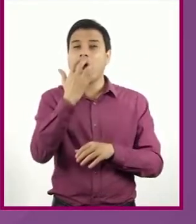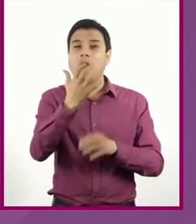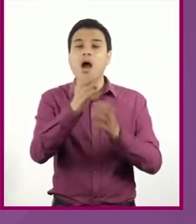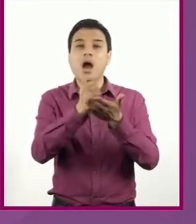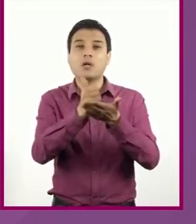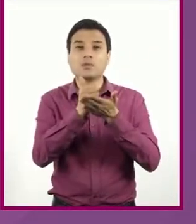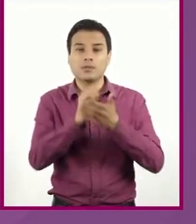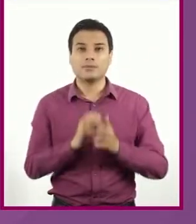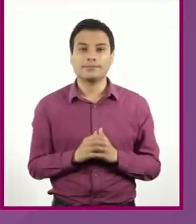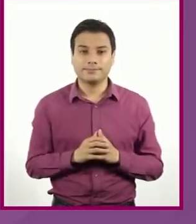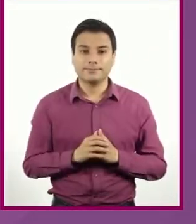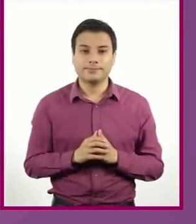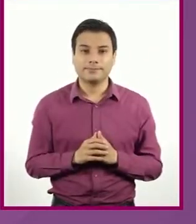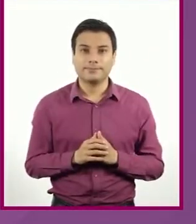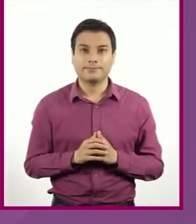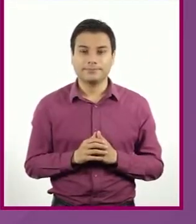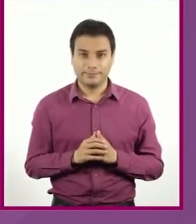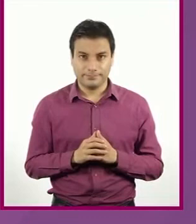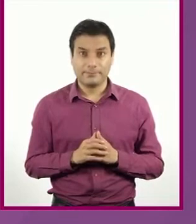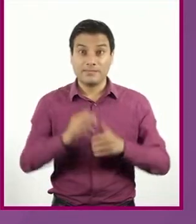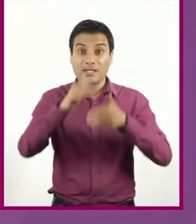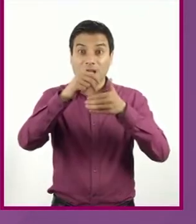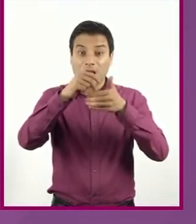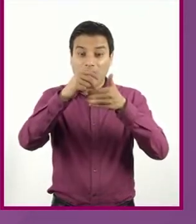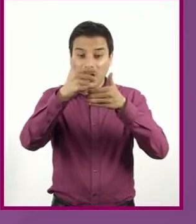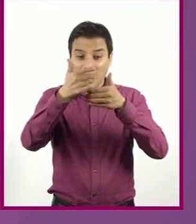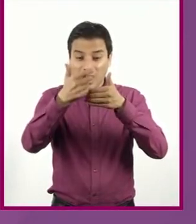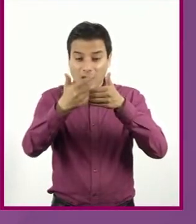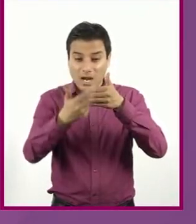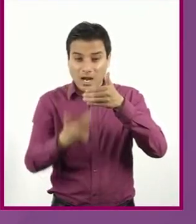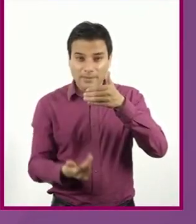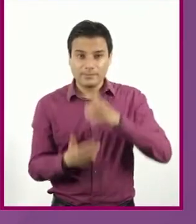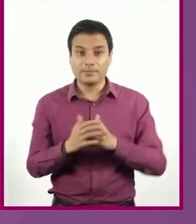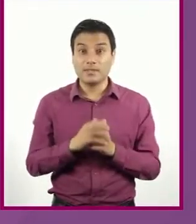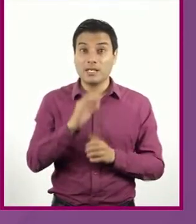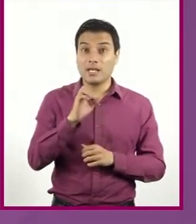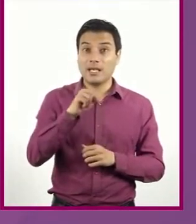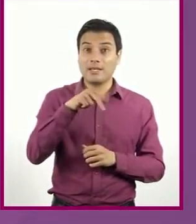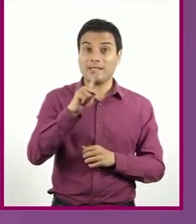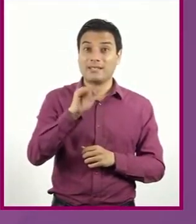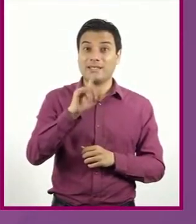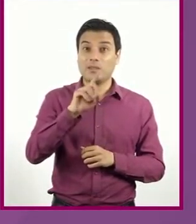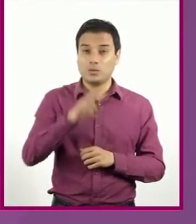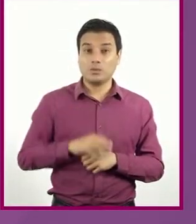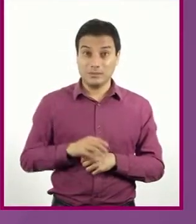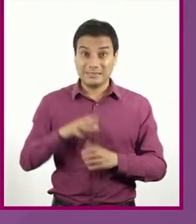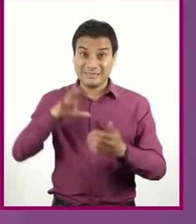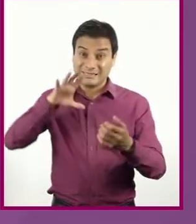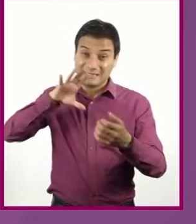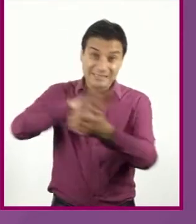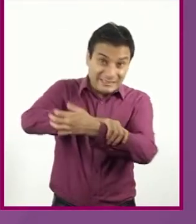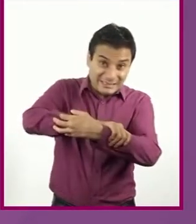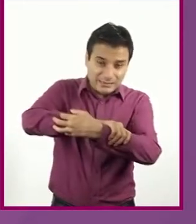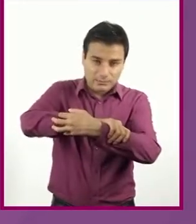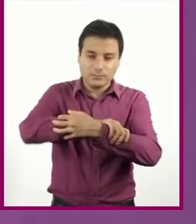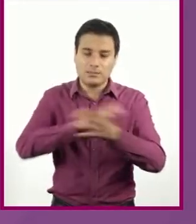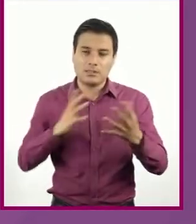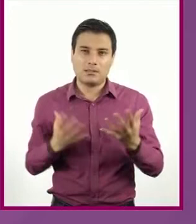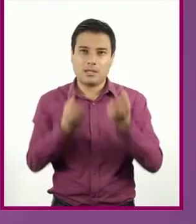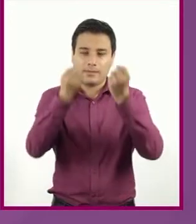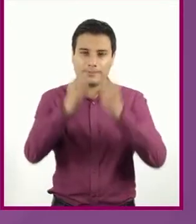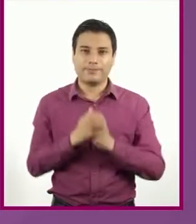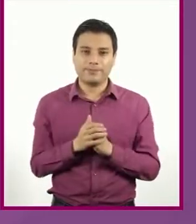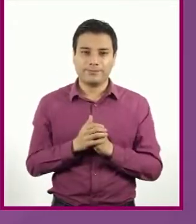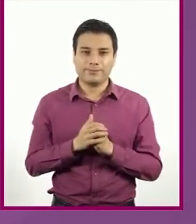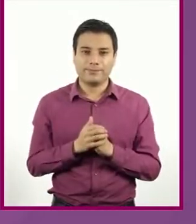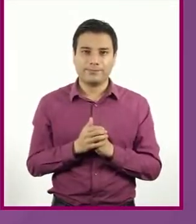Resbaló y cayó al borde de la muralla. Enkidu alcanzó a sujetar a Gilgamesh del brazo para salvarlo.